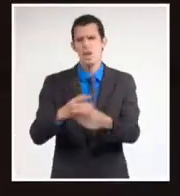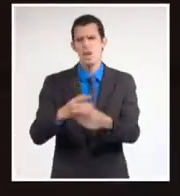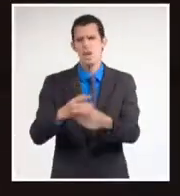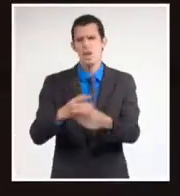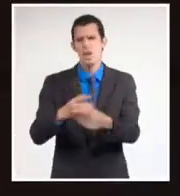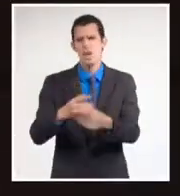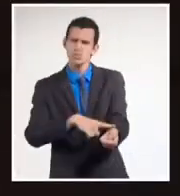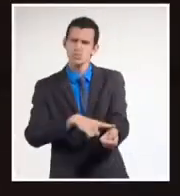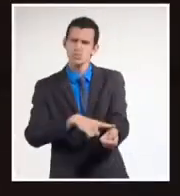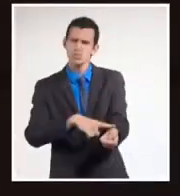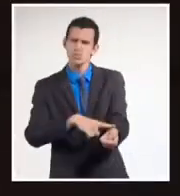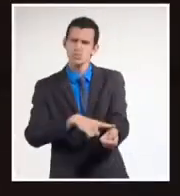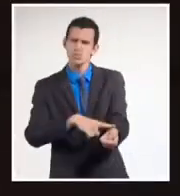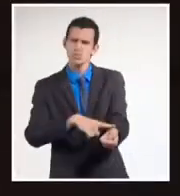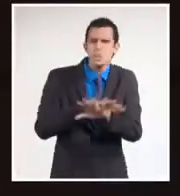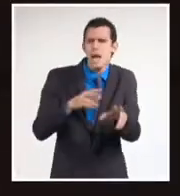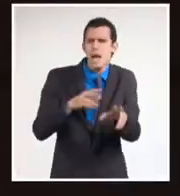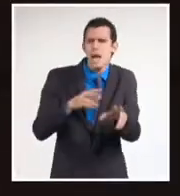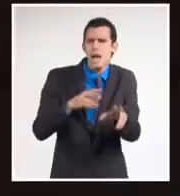del patrimonio